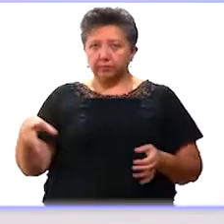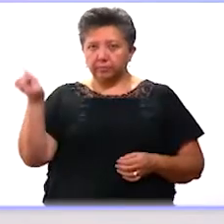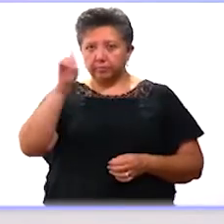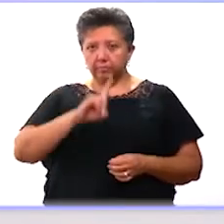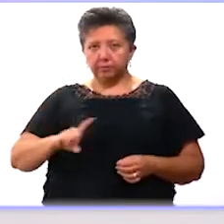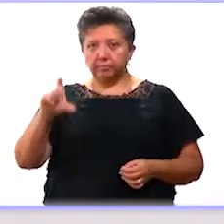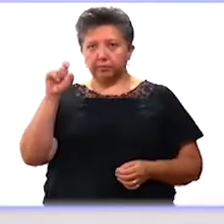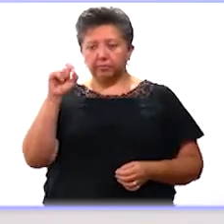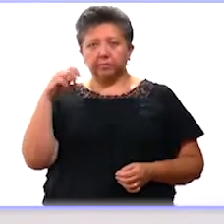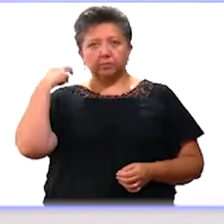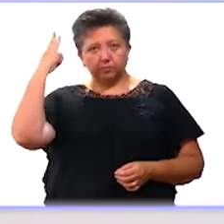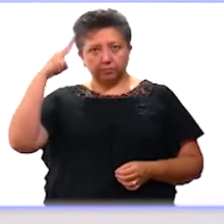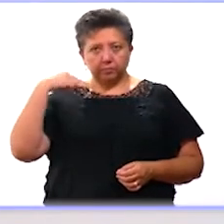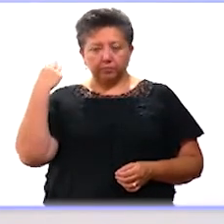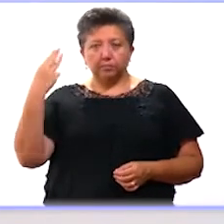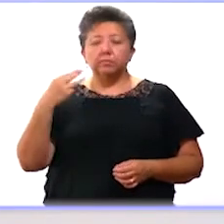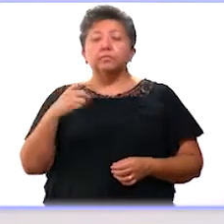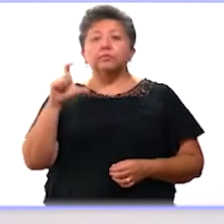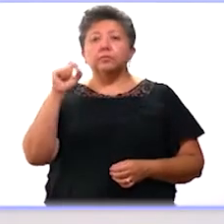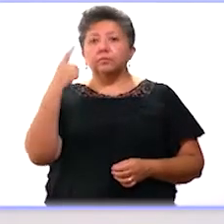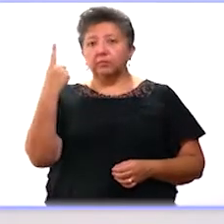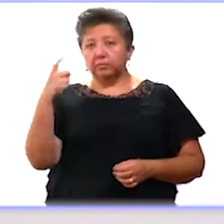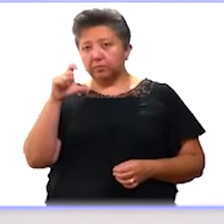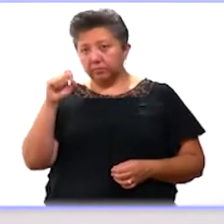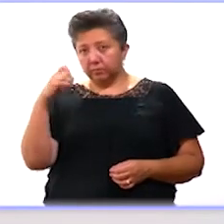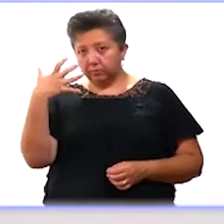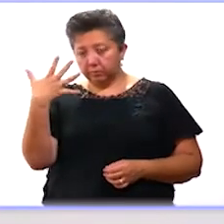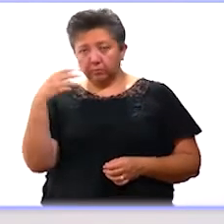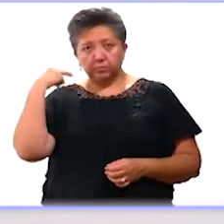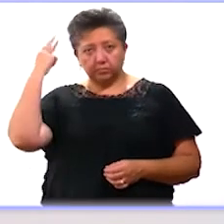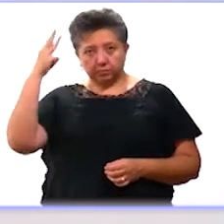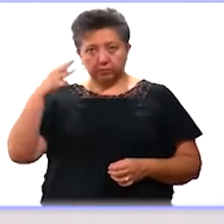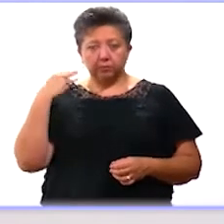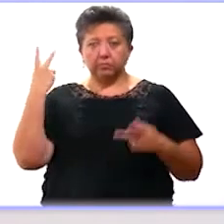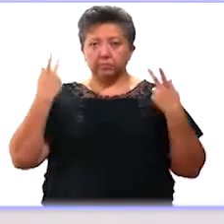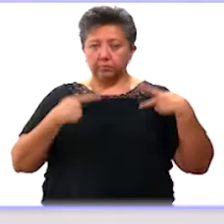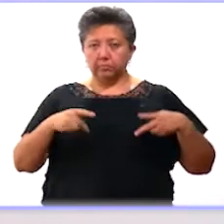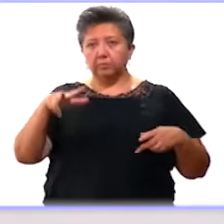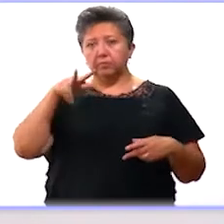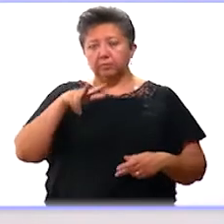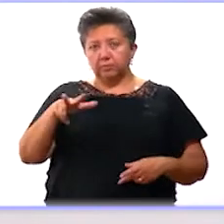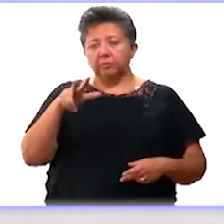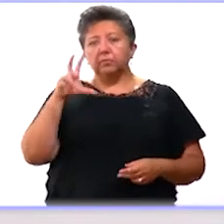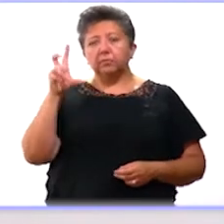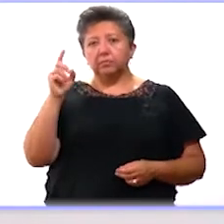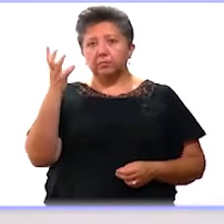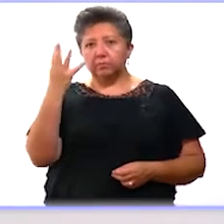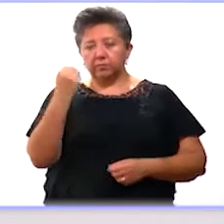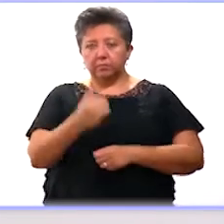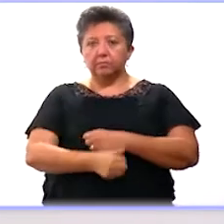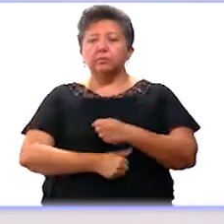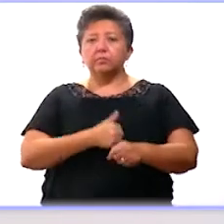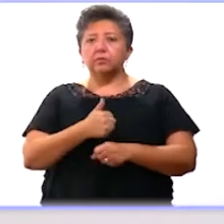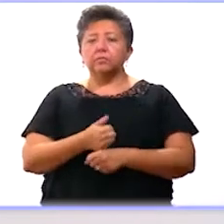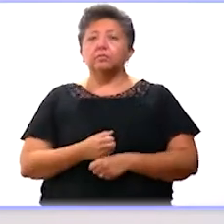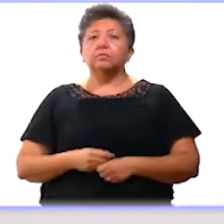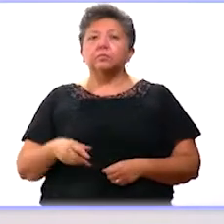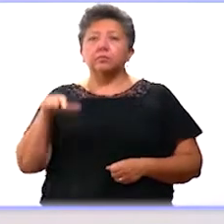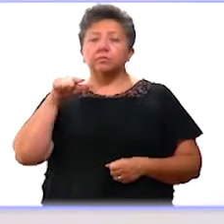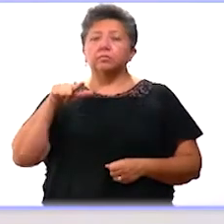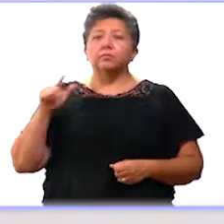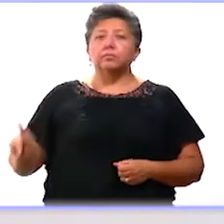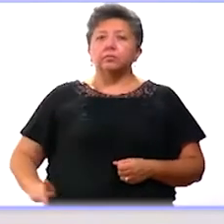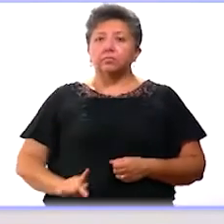este domingo 20 de marzo. A partir del 21 al 25 de marzo, las personas de 18 a 39 años, provenientes de